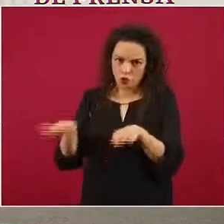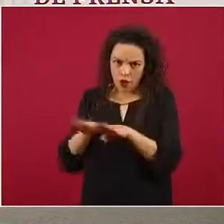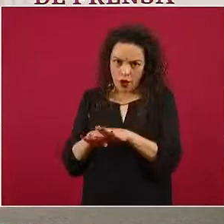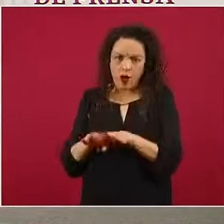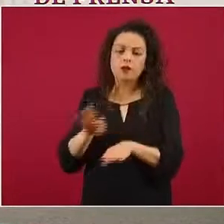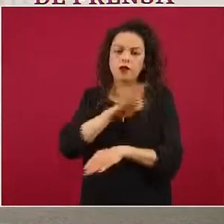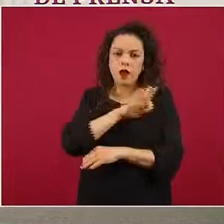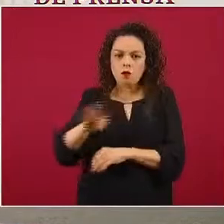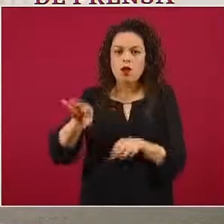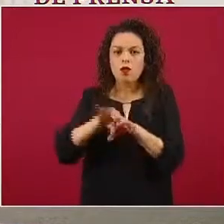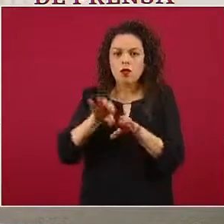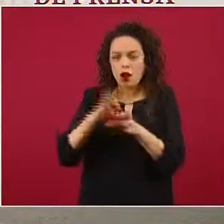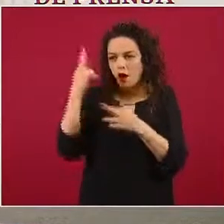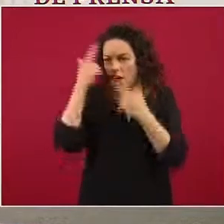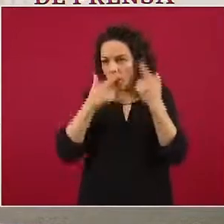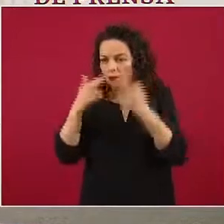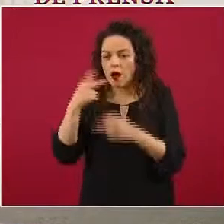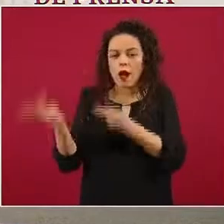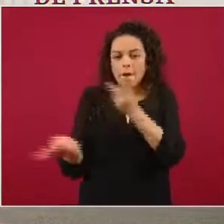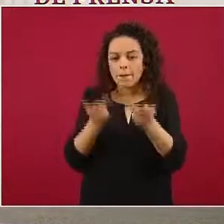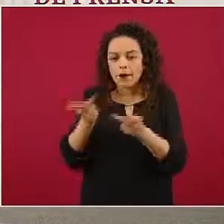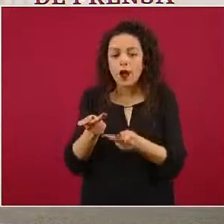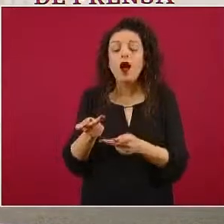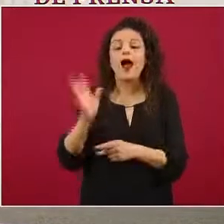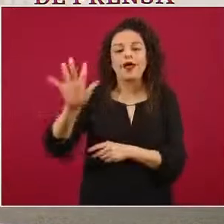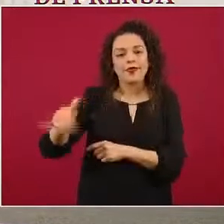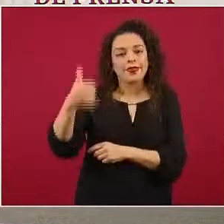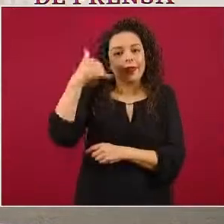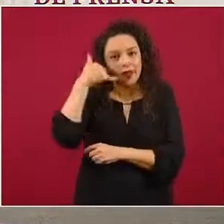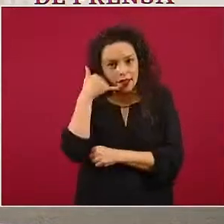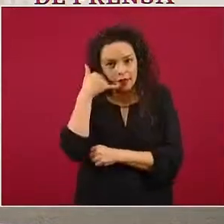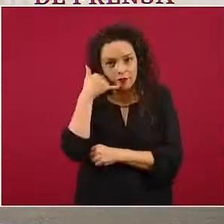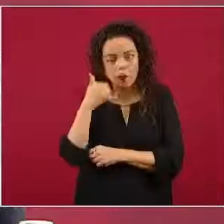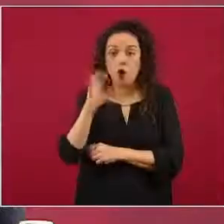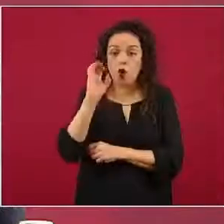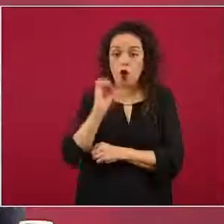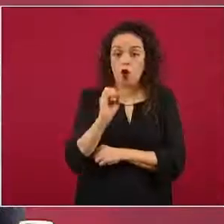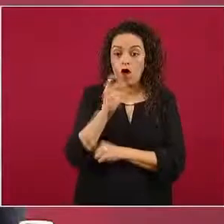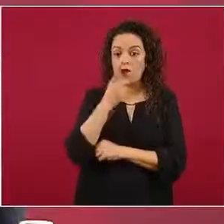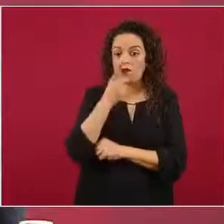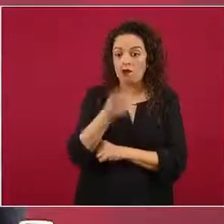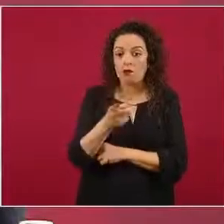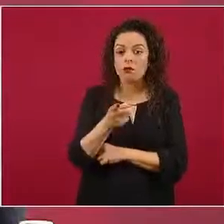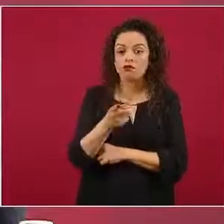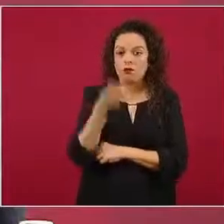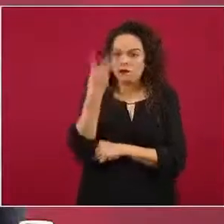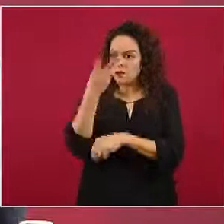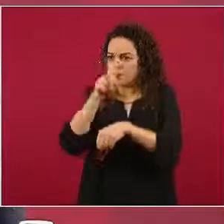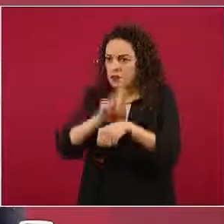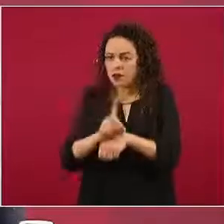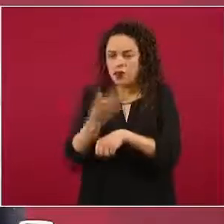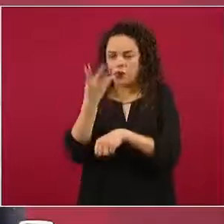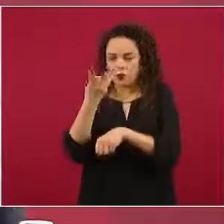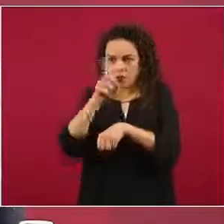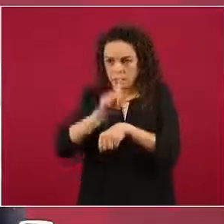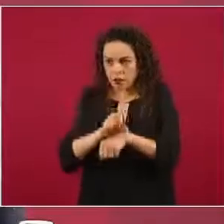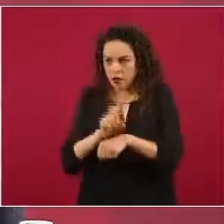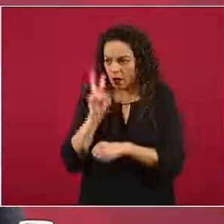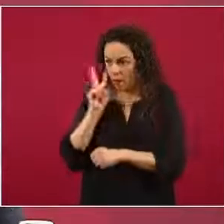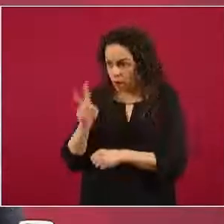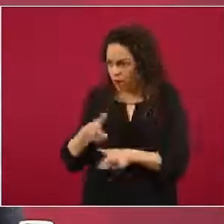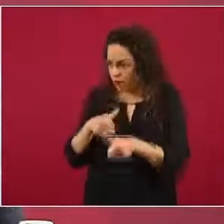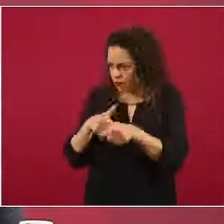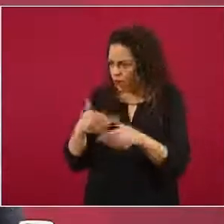vía telefónica, o que me pueden citar, si todo sigue bien, al tercer día o al cuarto día para ver mi